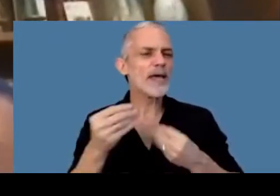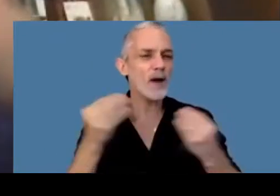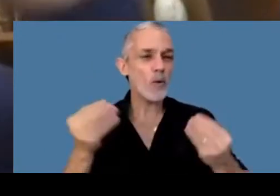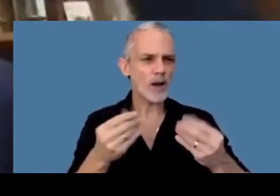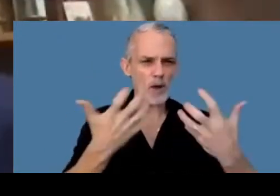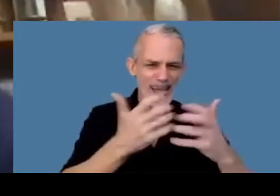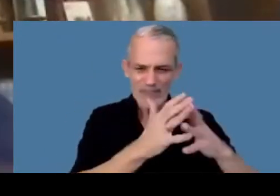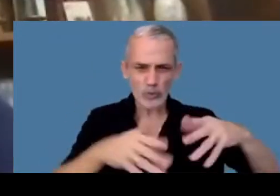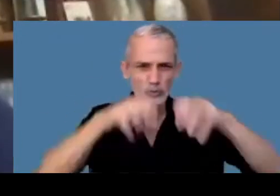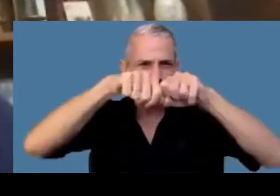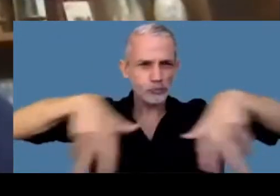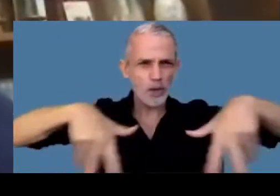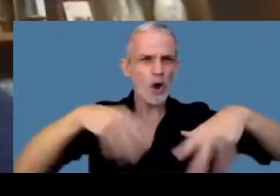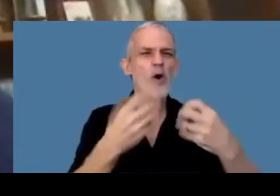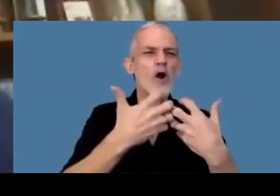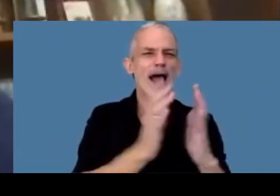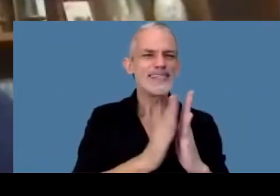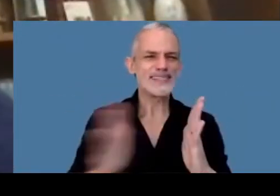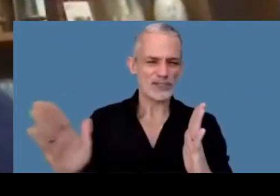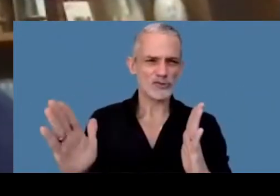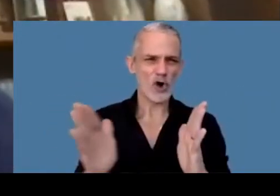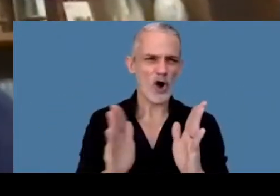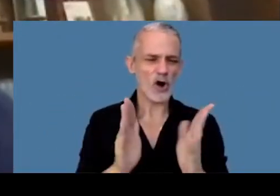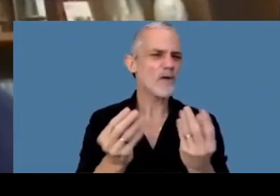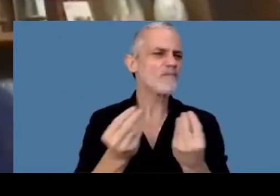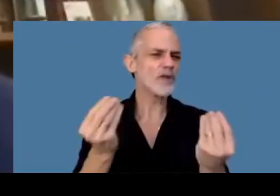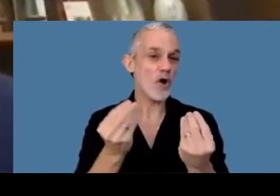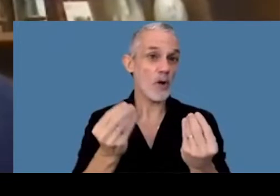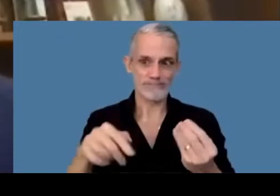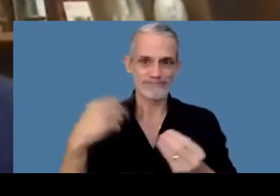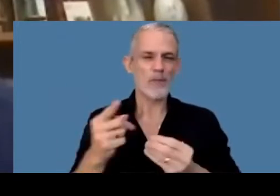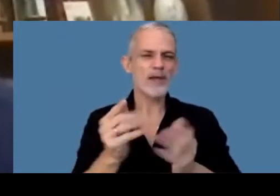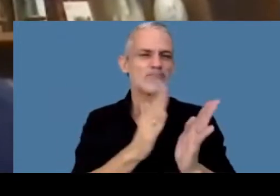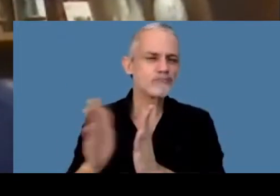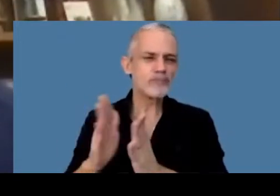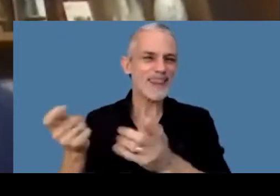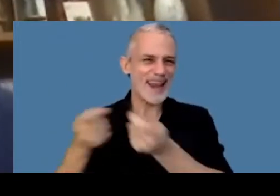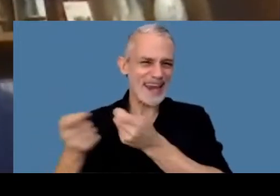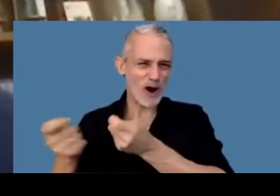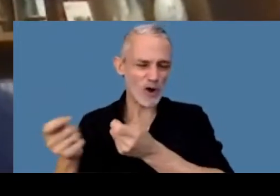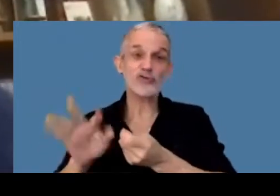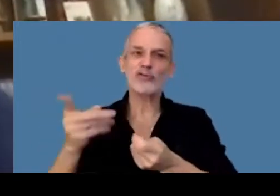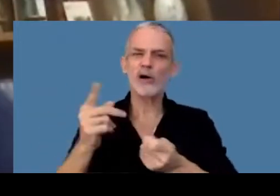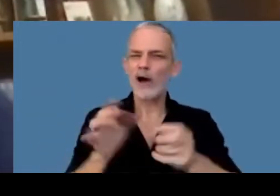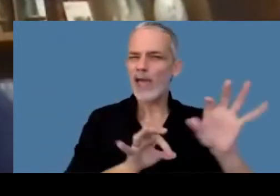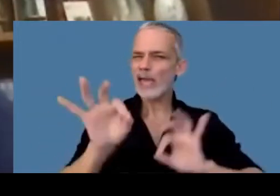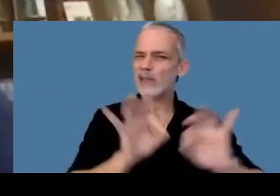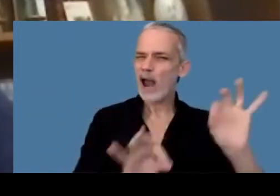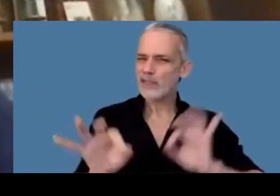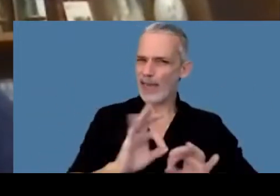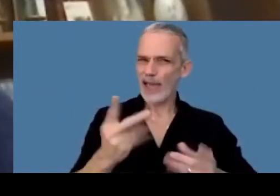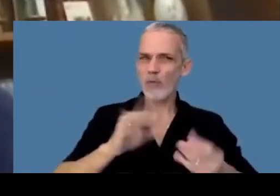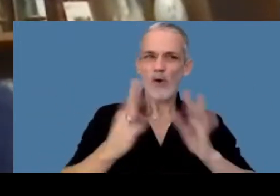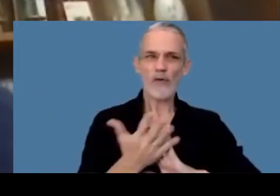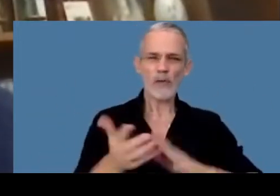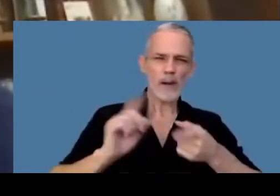sindical y luego, más adelante, de estructura negocial, estamos hablando de cuestiones estratégicas para las relaciones